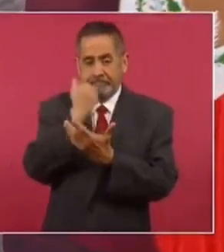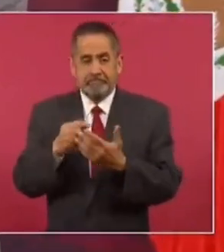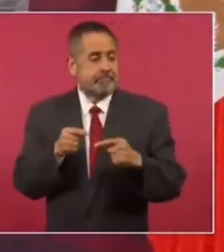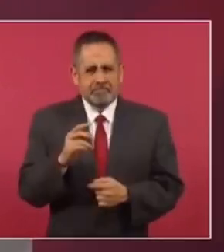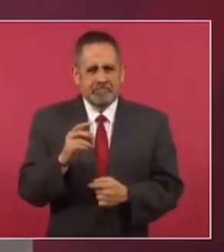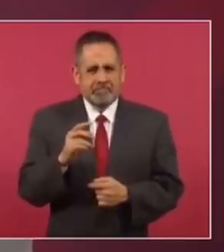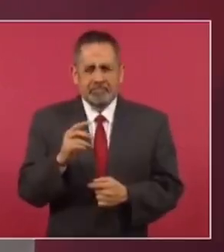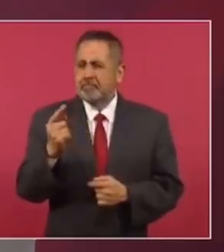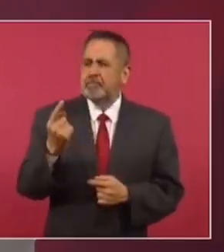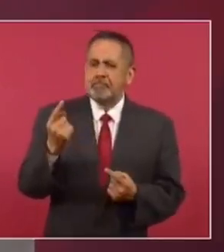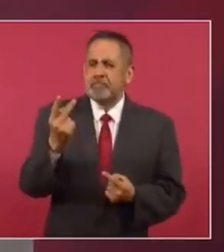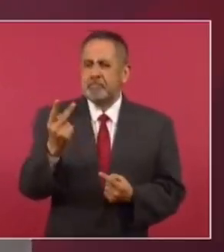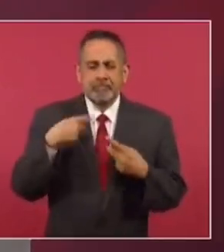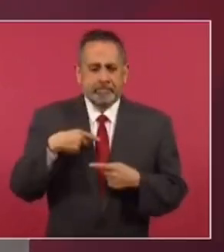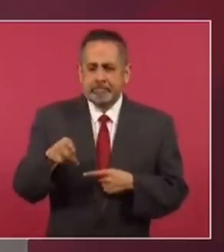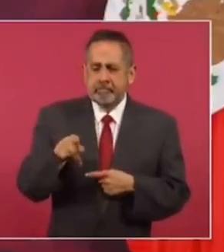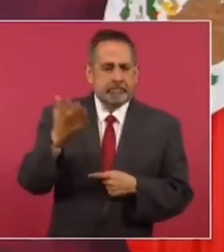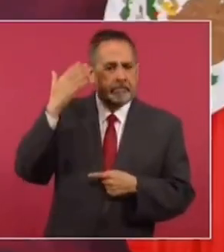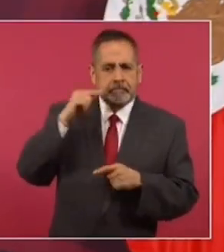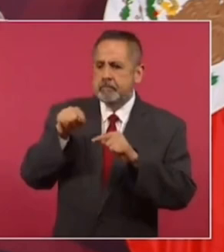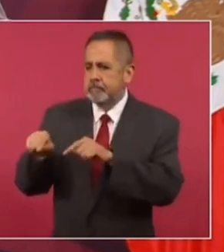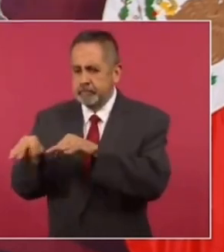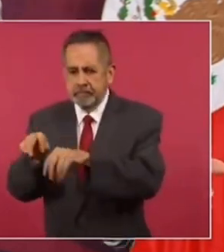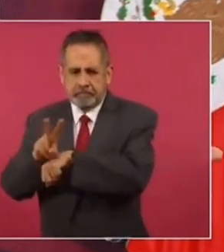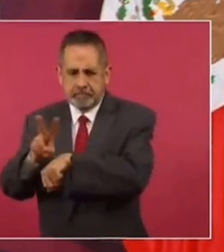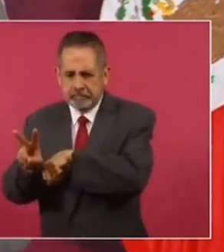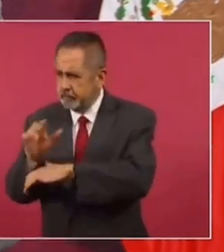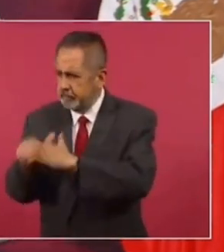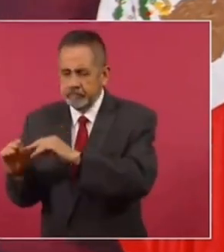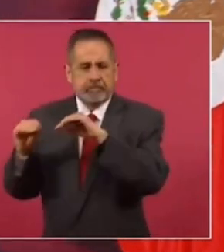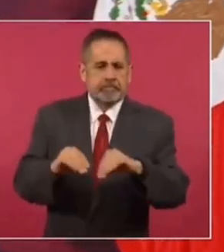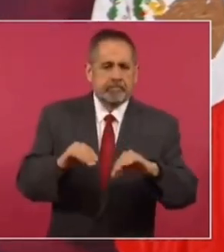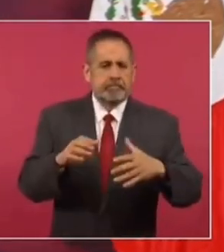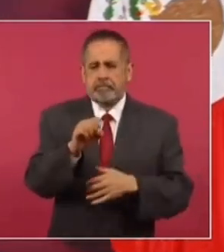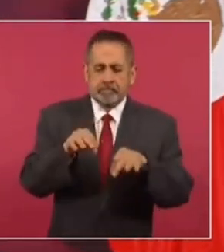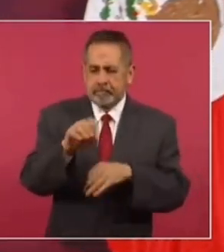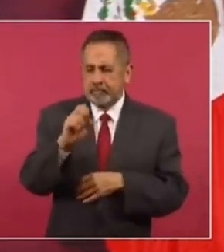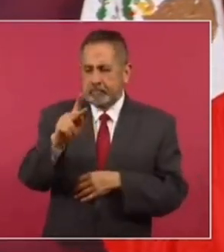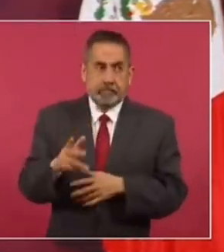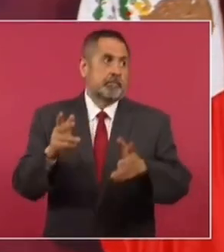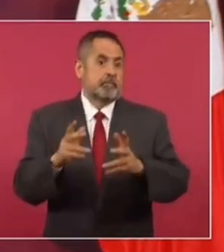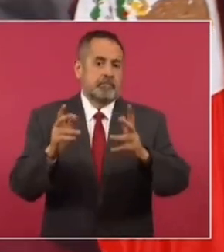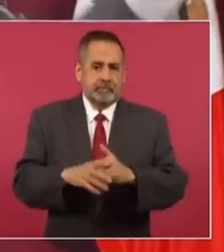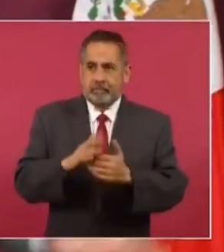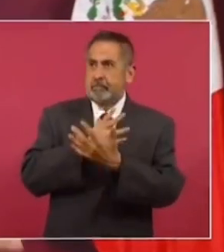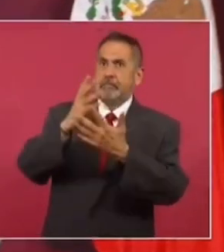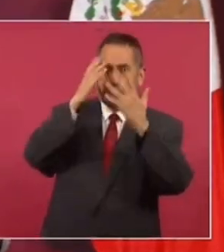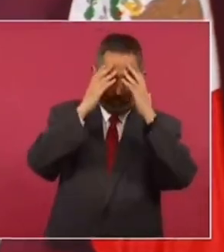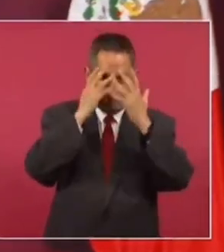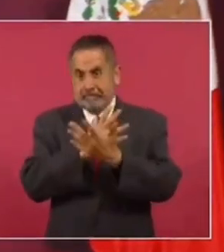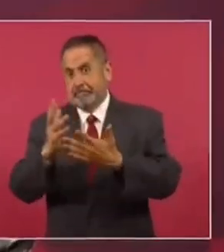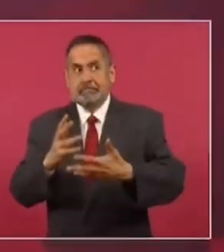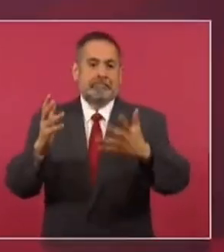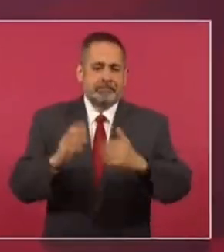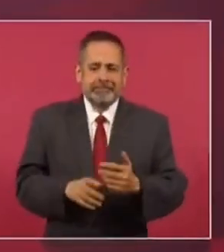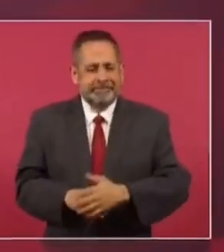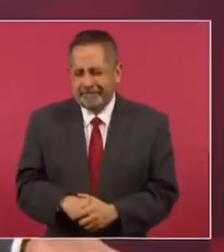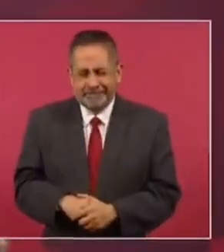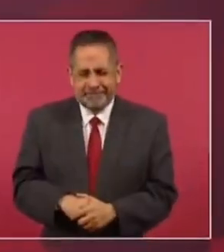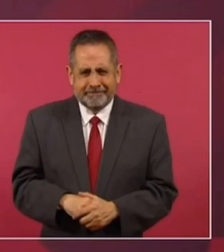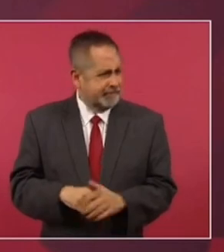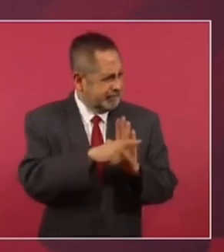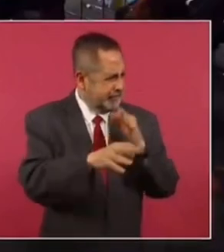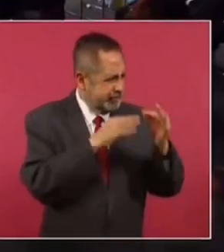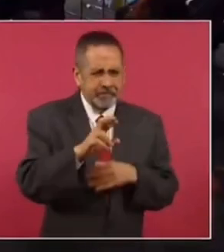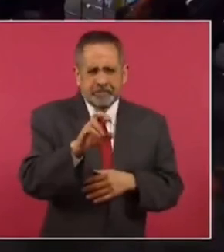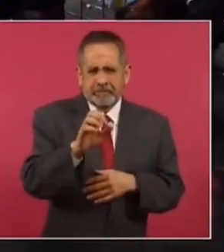moralmente imposible en Venezuela, y que estén trabajando en la CEP es un escándalo. Me imagino el Reforma. ¿No